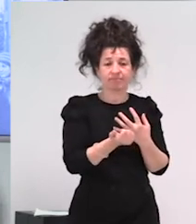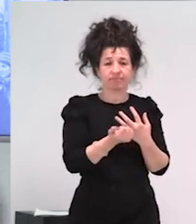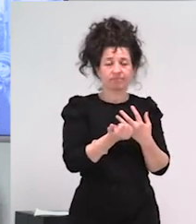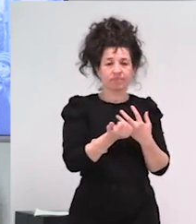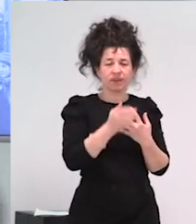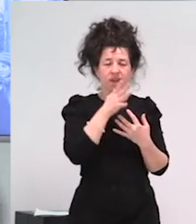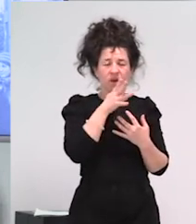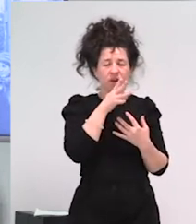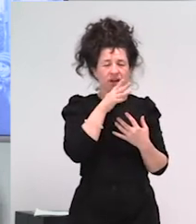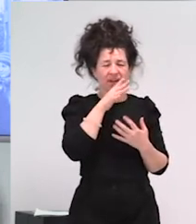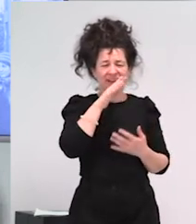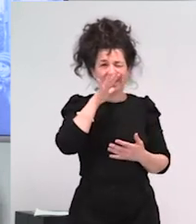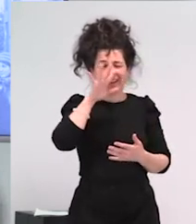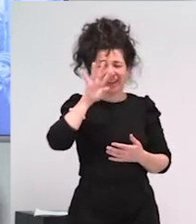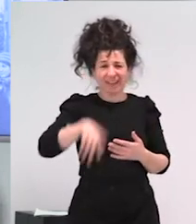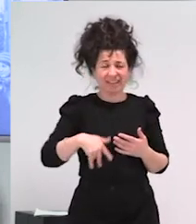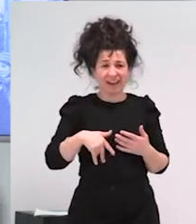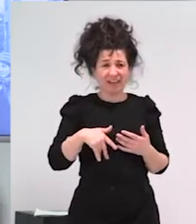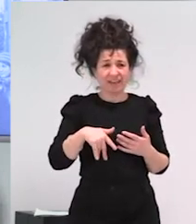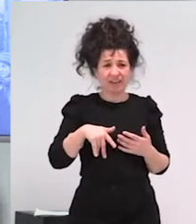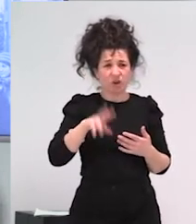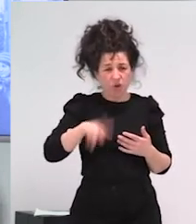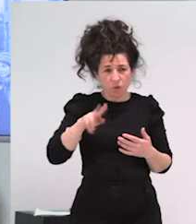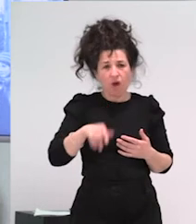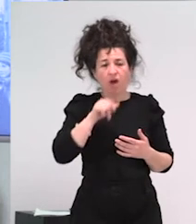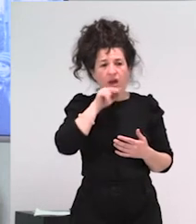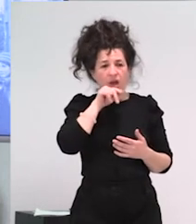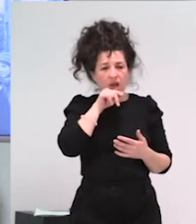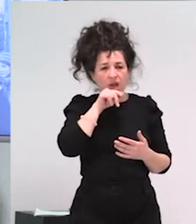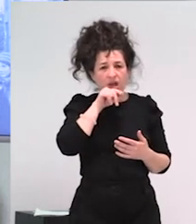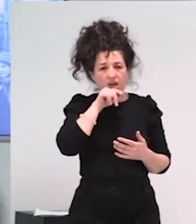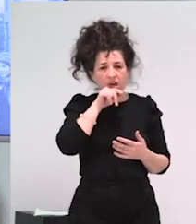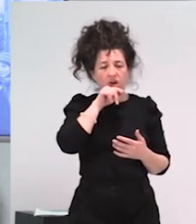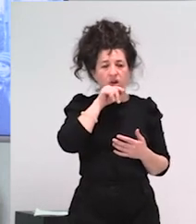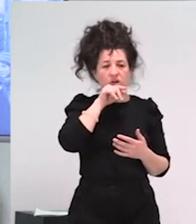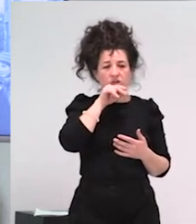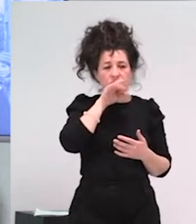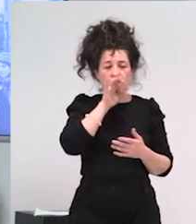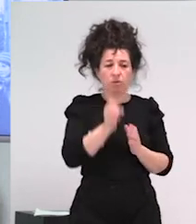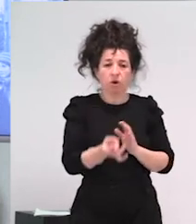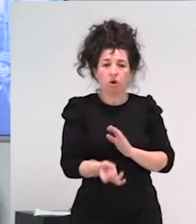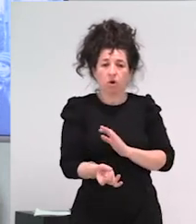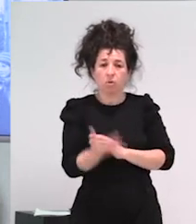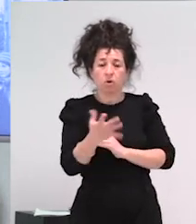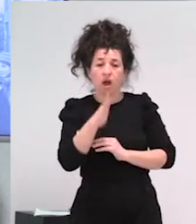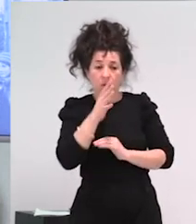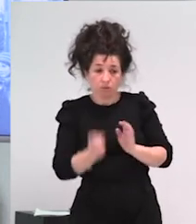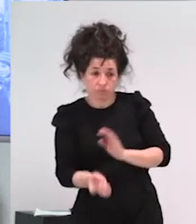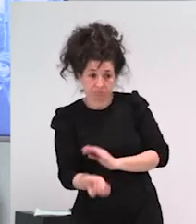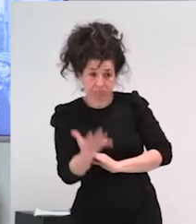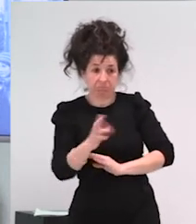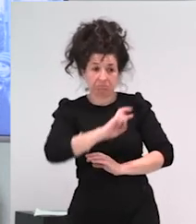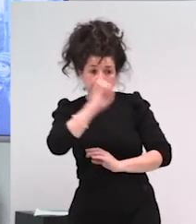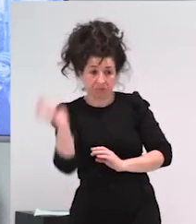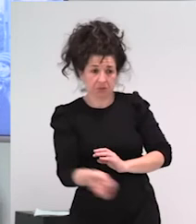ahora me saldrá en catalán, que nunca me sale en catalán, las embornals, los sumideros y muchos otros espacios.